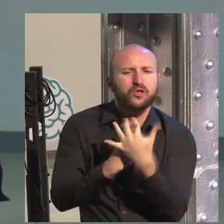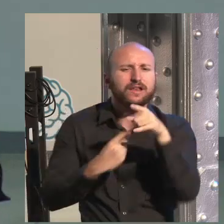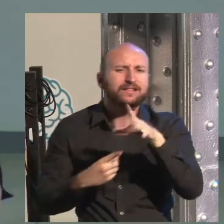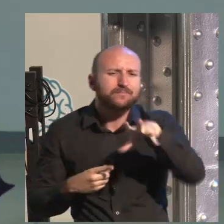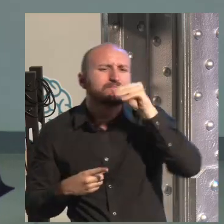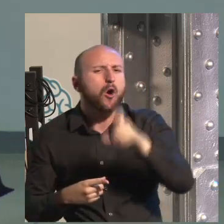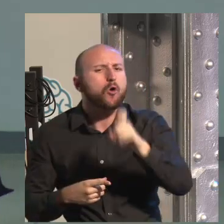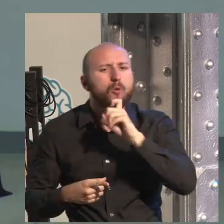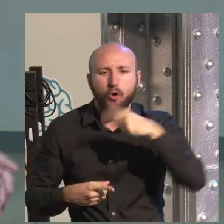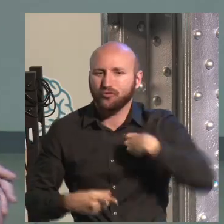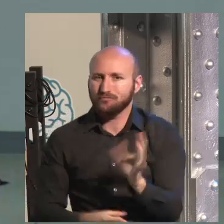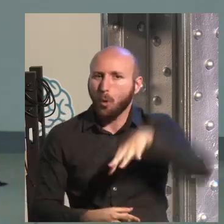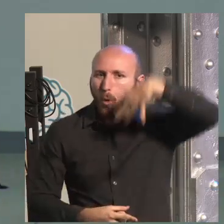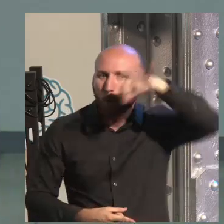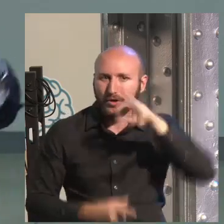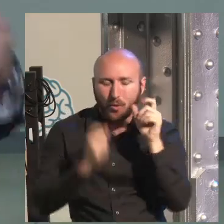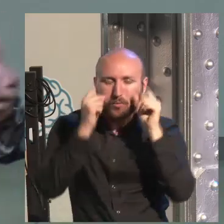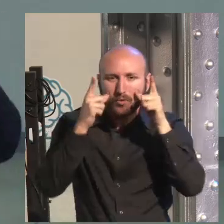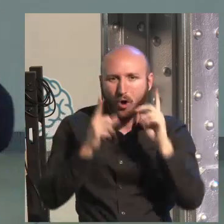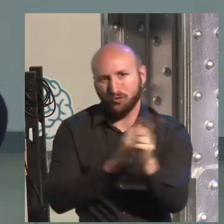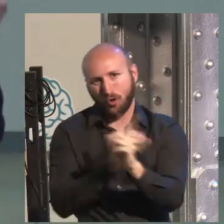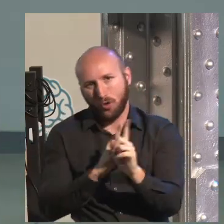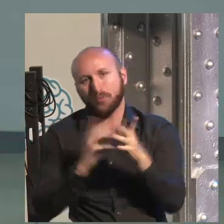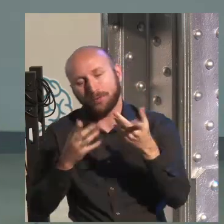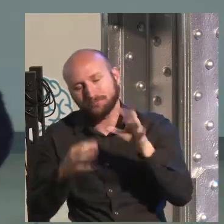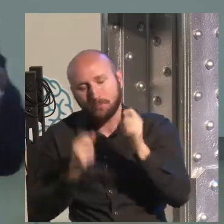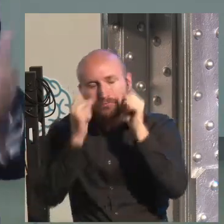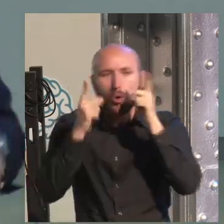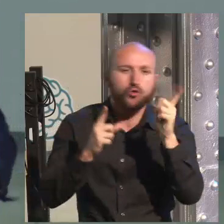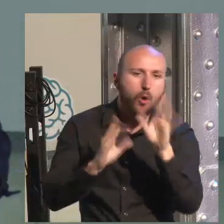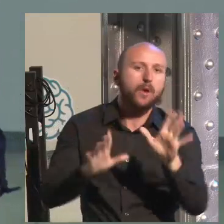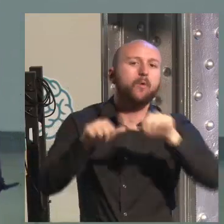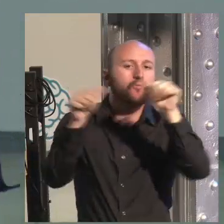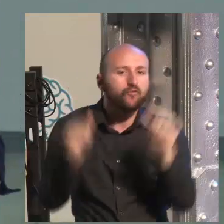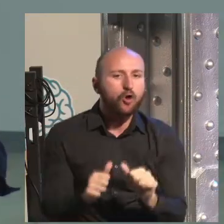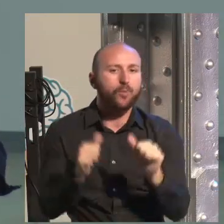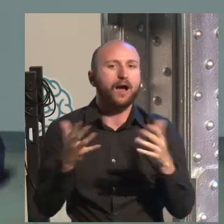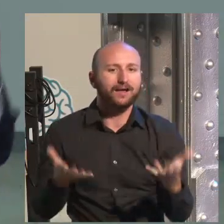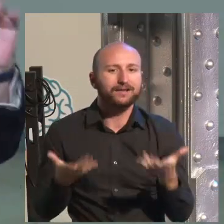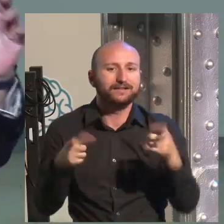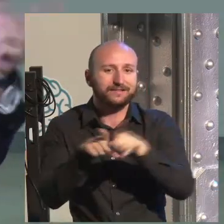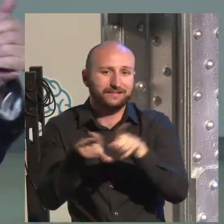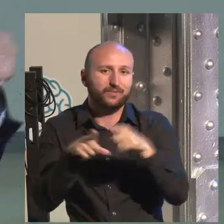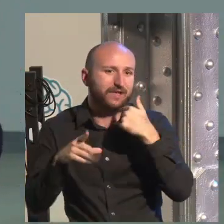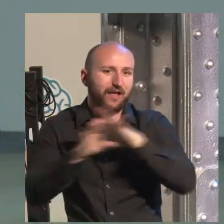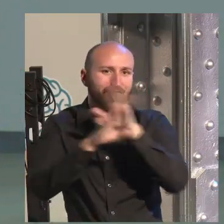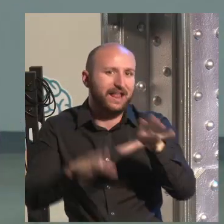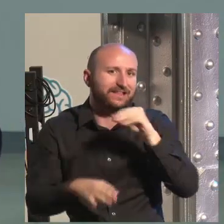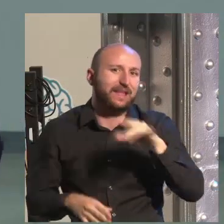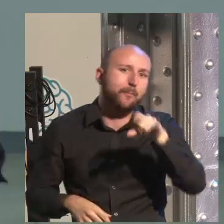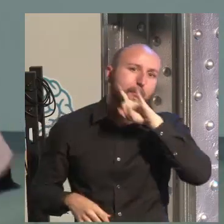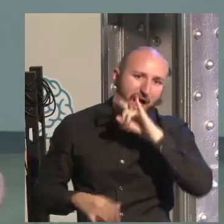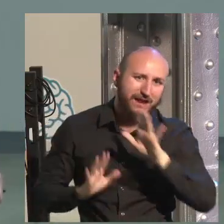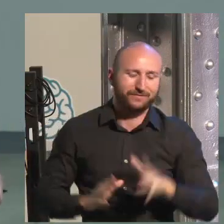usted puede decir que soy el único que se ha dado cuenta. No, más gente se ha dado cuenta, pero lo cuentan de otra forma que se entiende peor. Os voy a contar